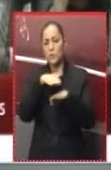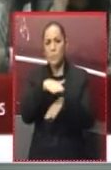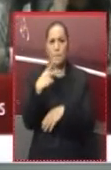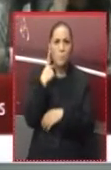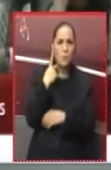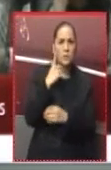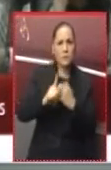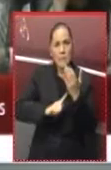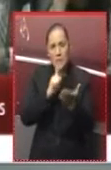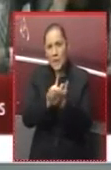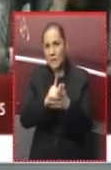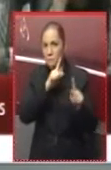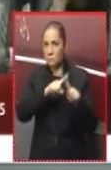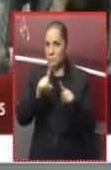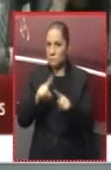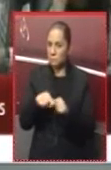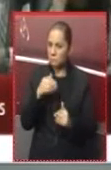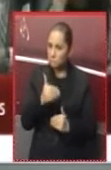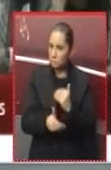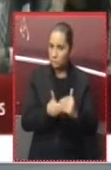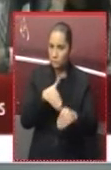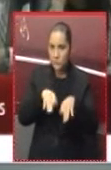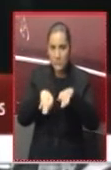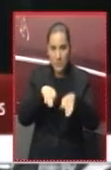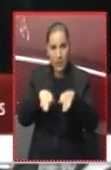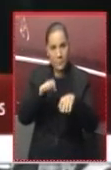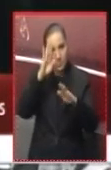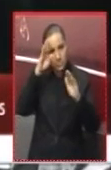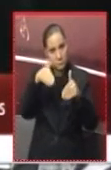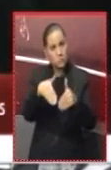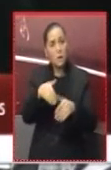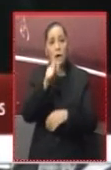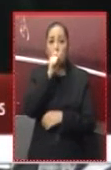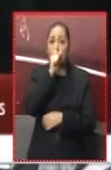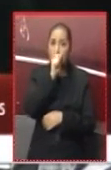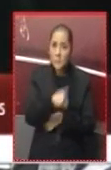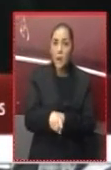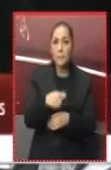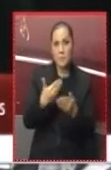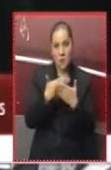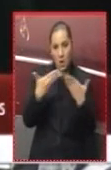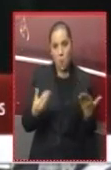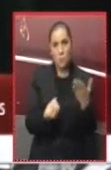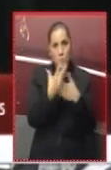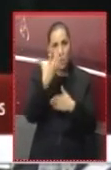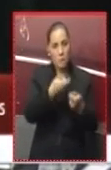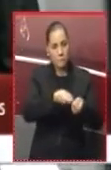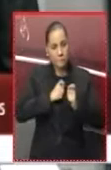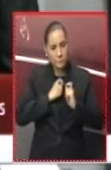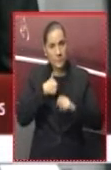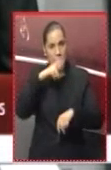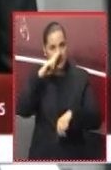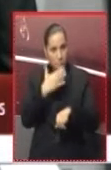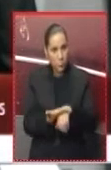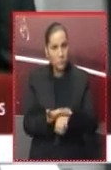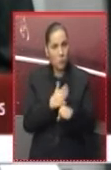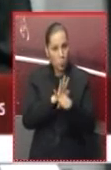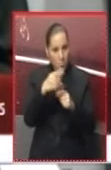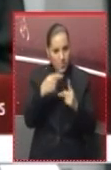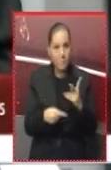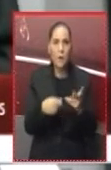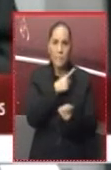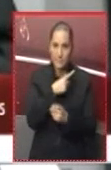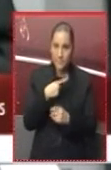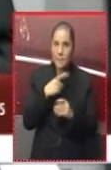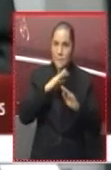Entre otras cosas, deberá determinar el alcance de las nuevas atribuciones que le fueron concedidas, tales como la revisión de procedencia de